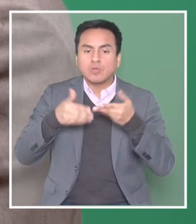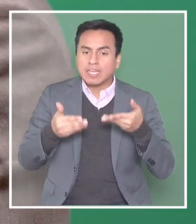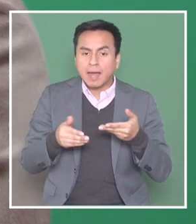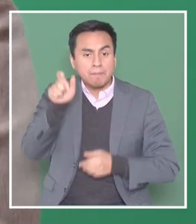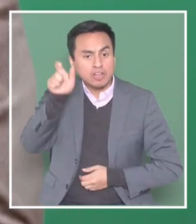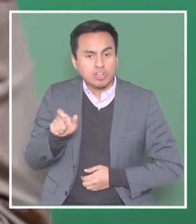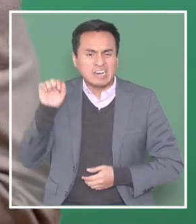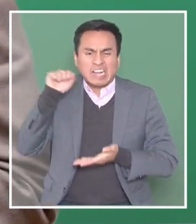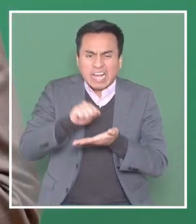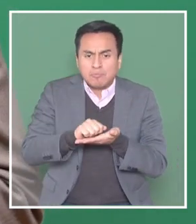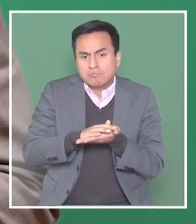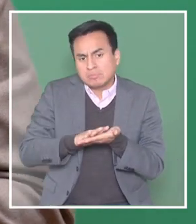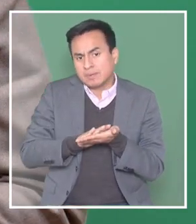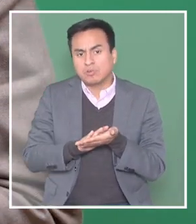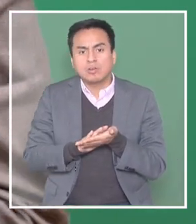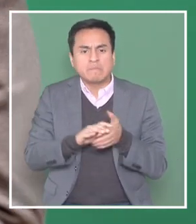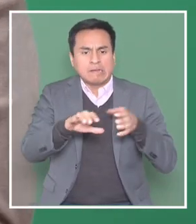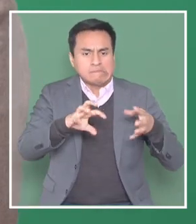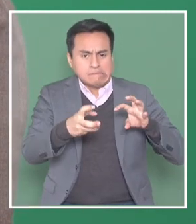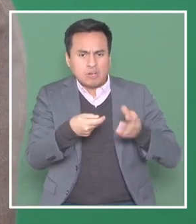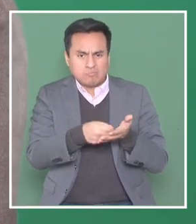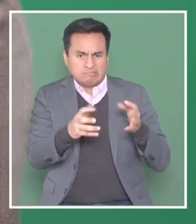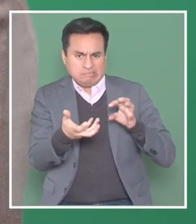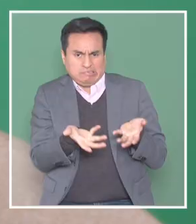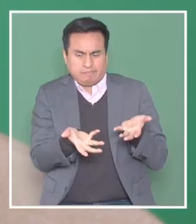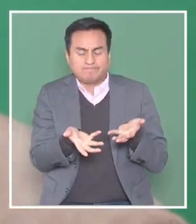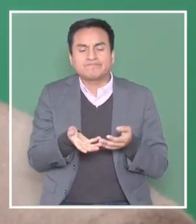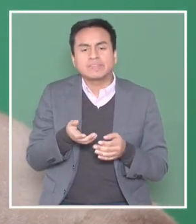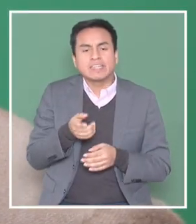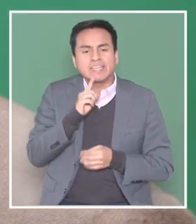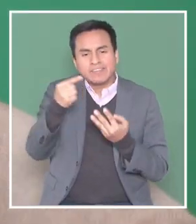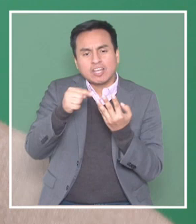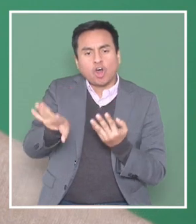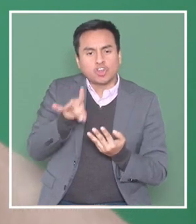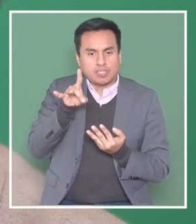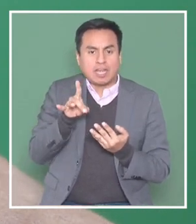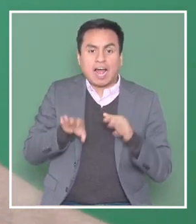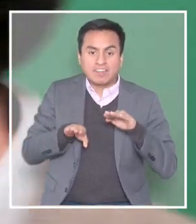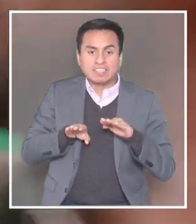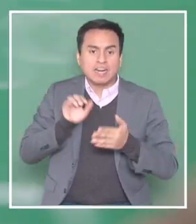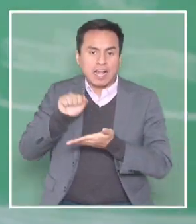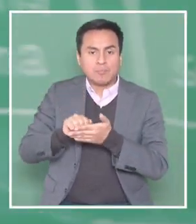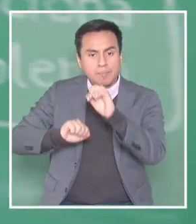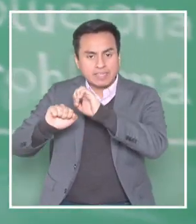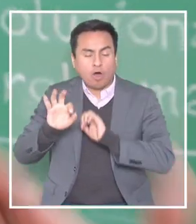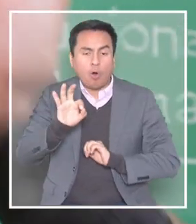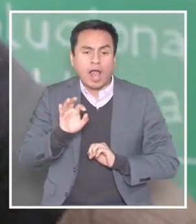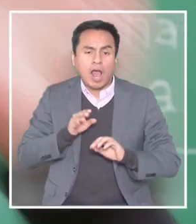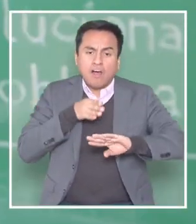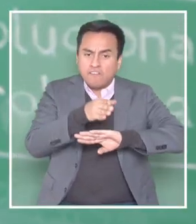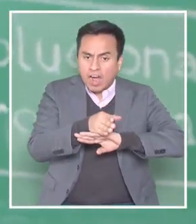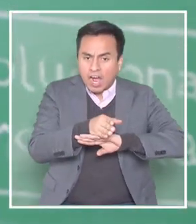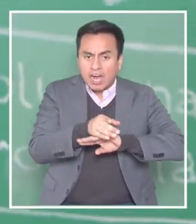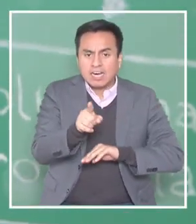actualidad, cuando una persona quiere hacer un reclamo, por ejemplo, por un bien defectuoso, tiene distintas opciones. A veces va directamente a la empresa o a veces